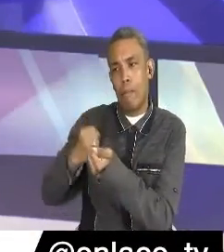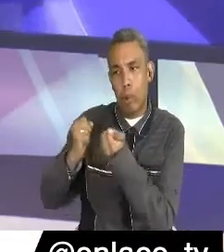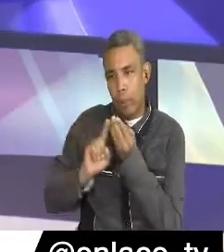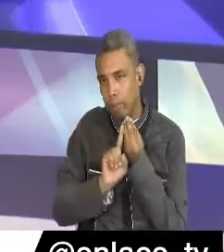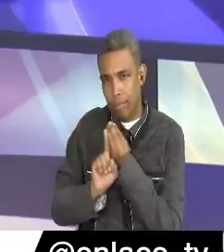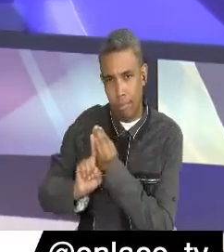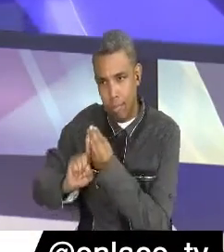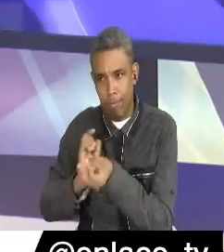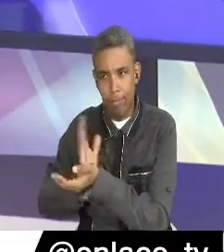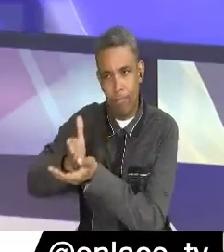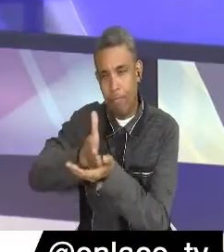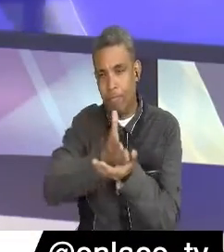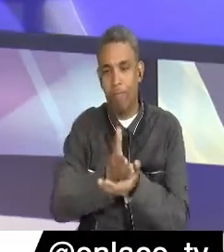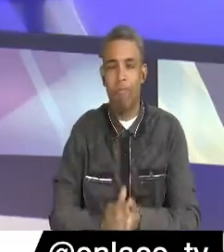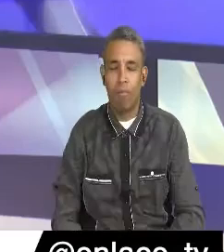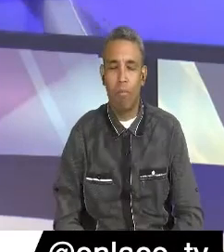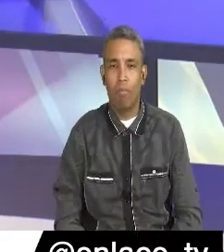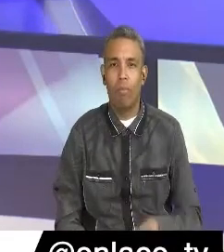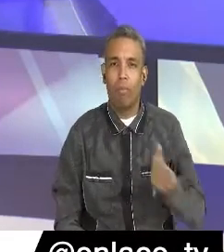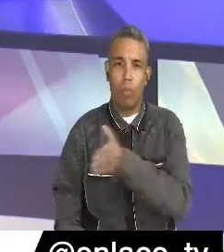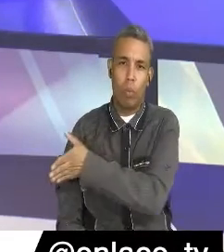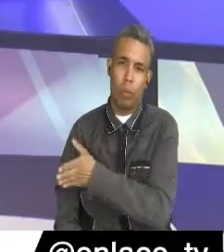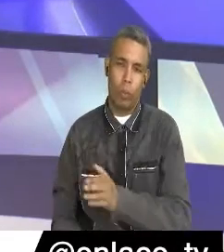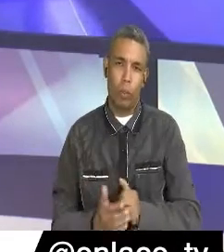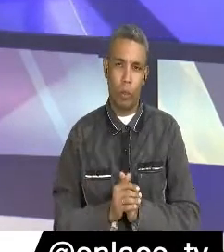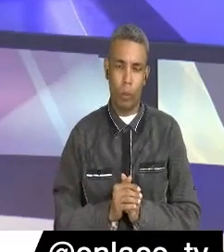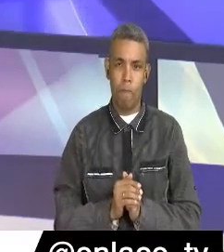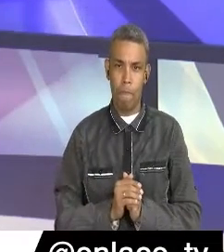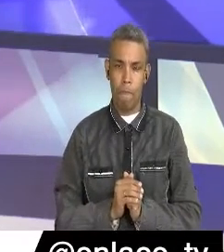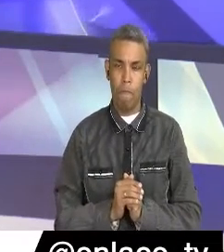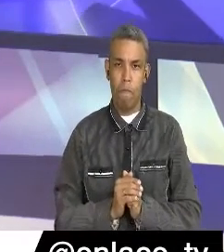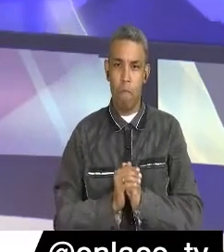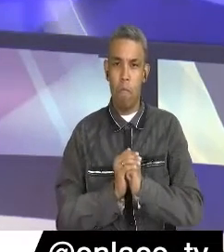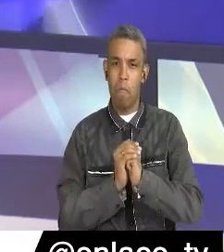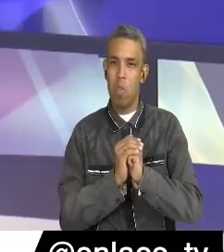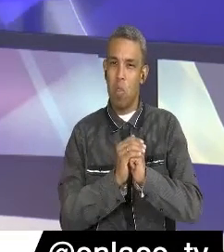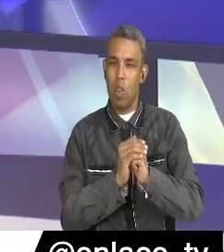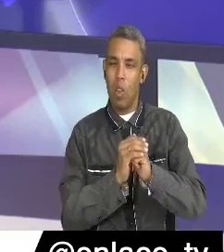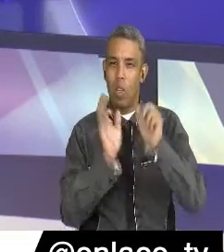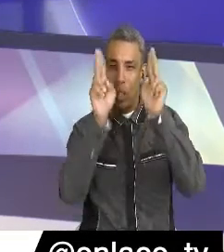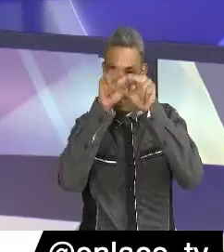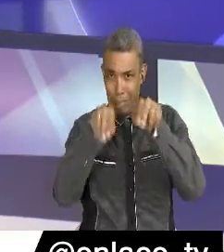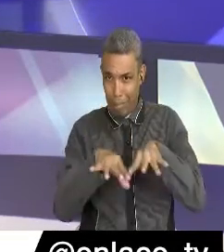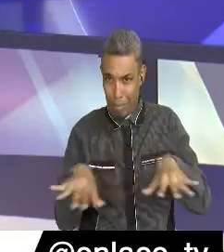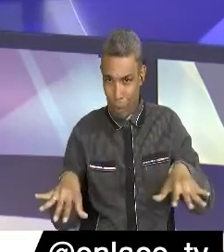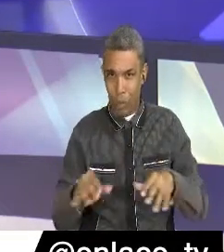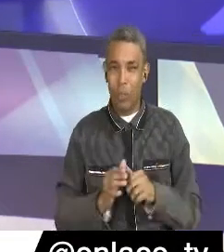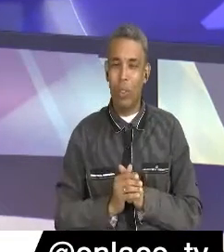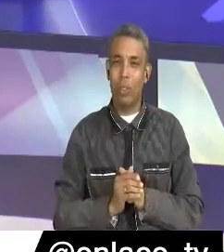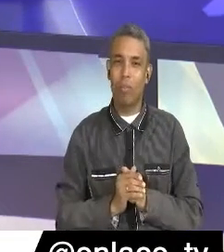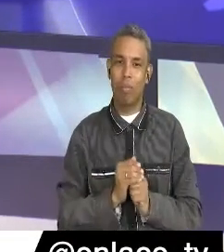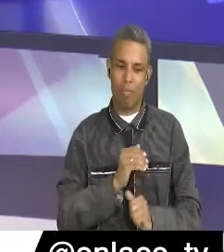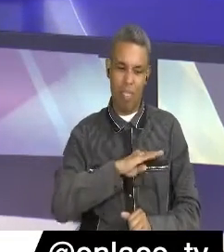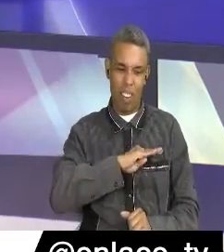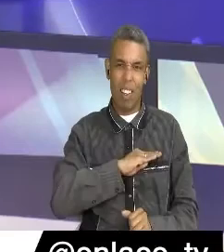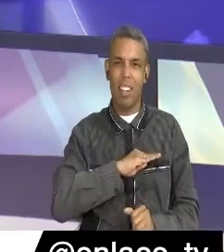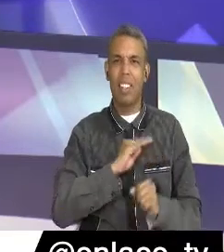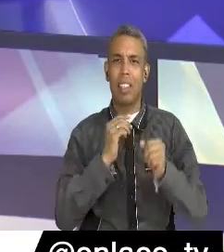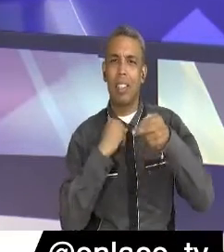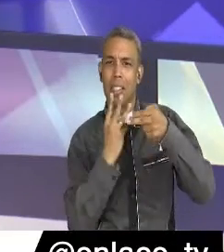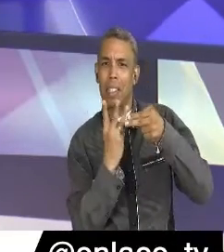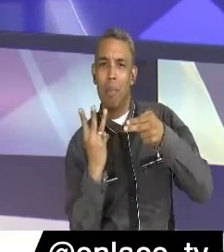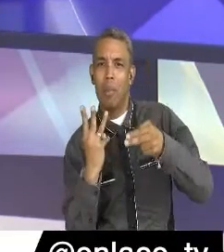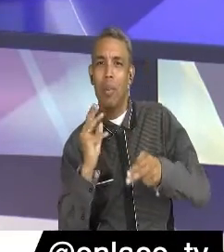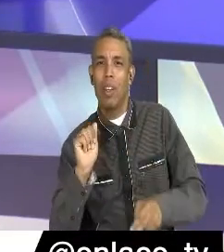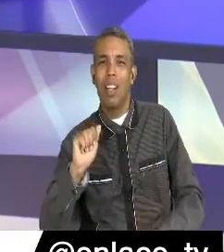En otras noticias, más de 7.000 postulados van en la plataforma de la Alcaldía Municipal Yeduba para el proyecto de vivienda Ciudadela Centenario. El